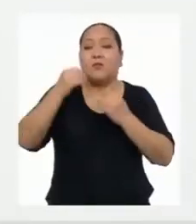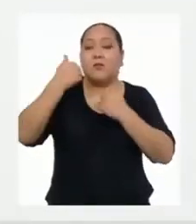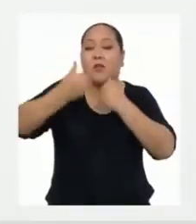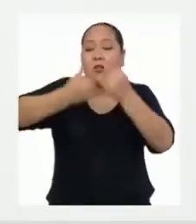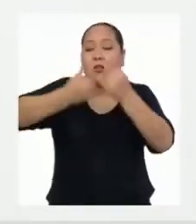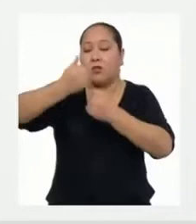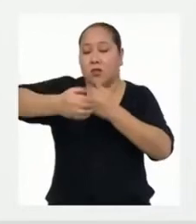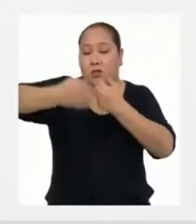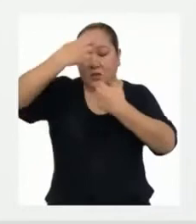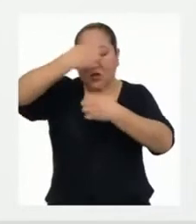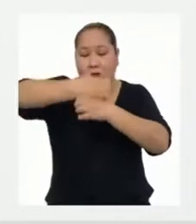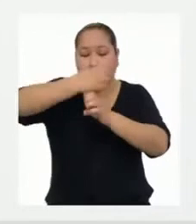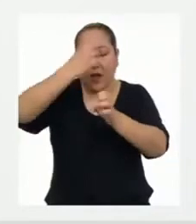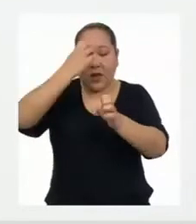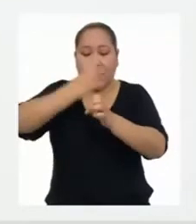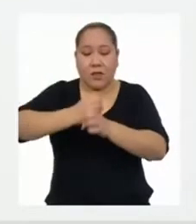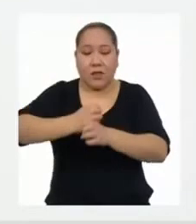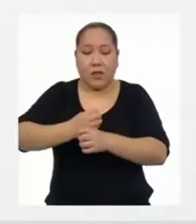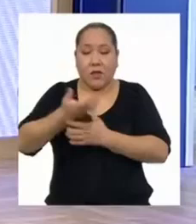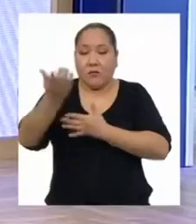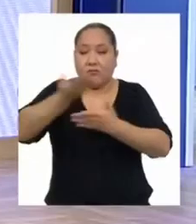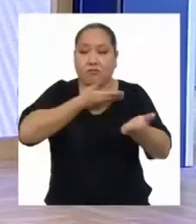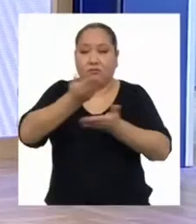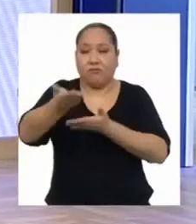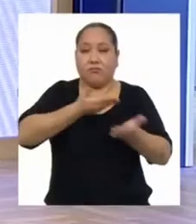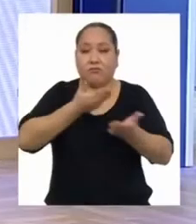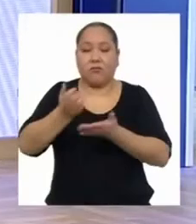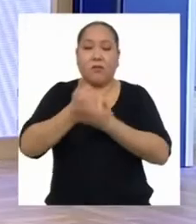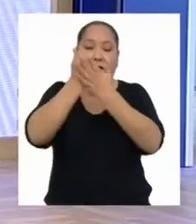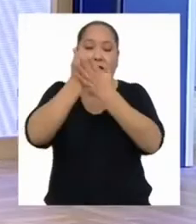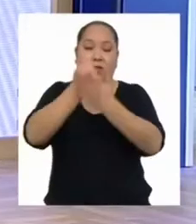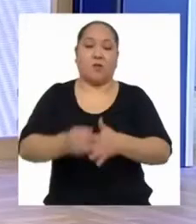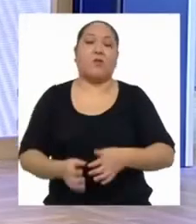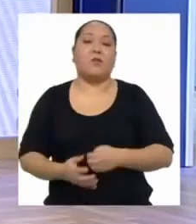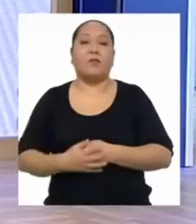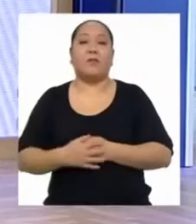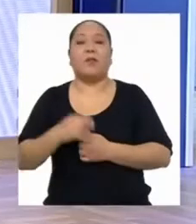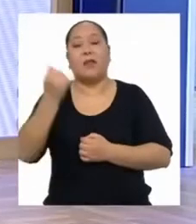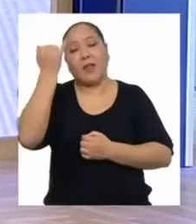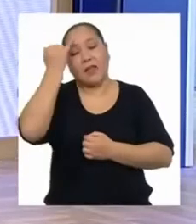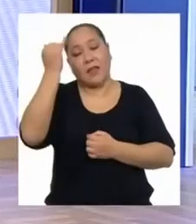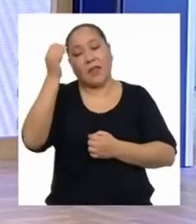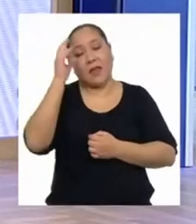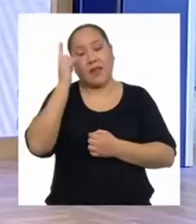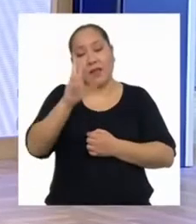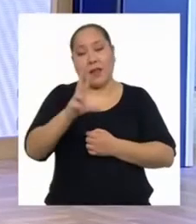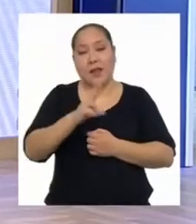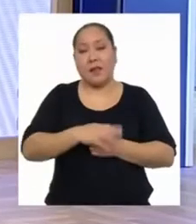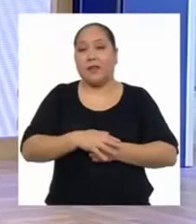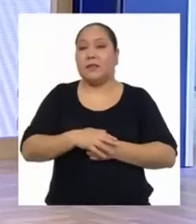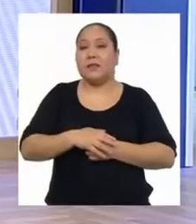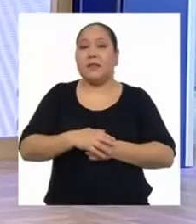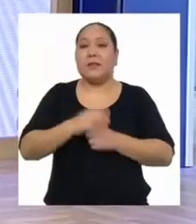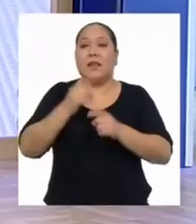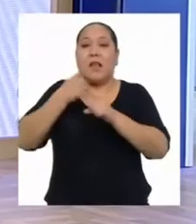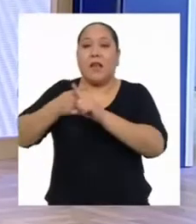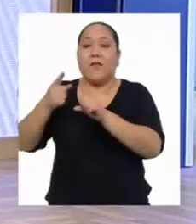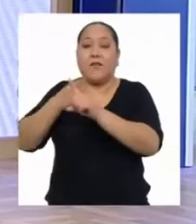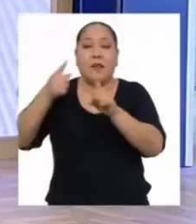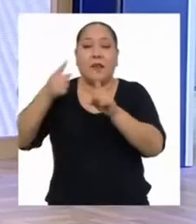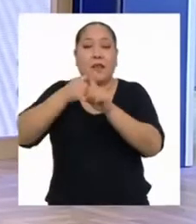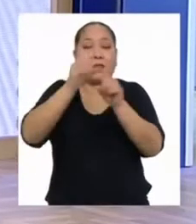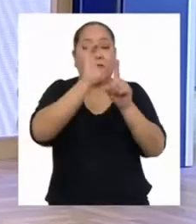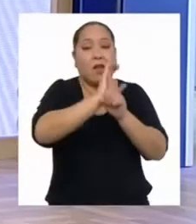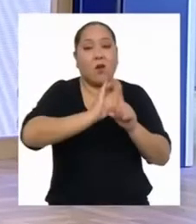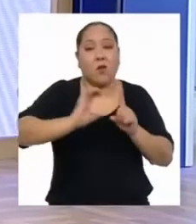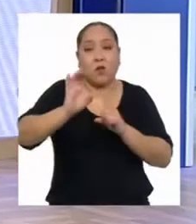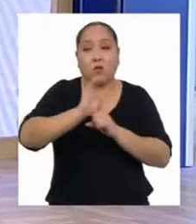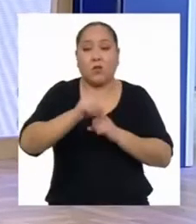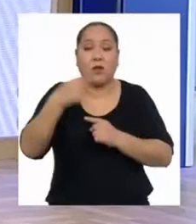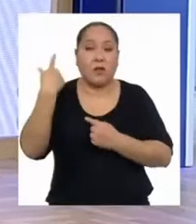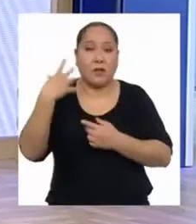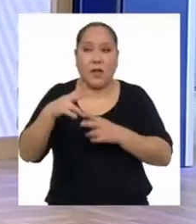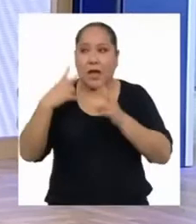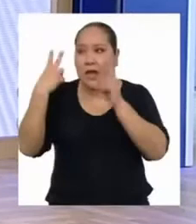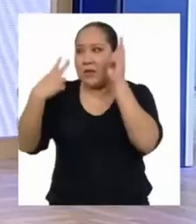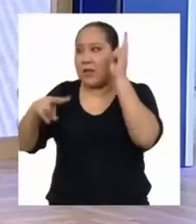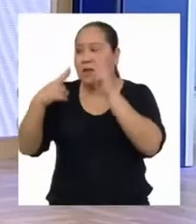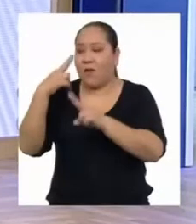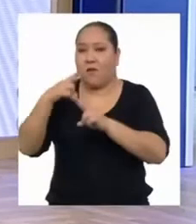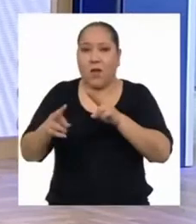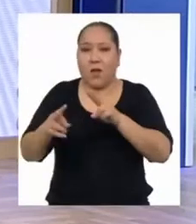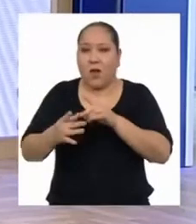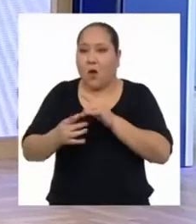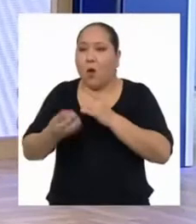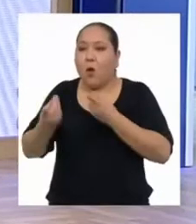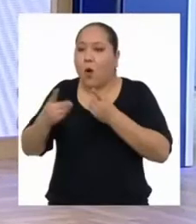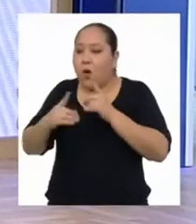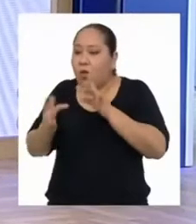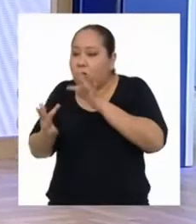y mutuo enriquecimiento. Idea 3. La diversidad cultural fue evidente desde los primeros contactos